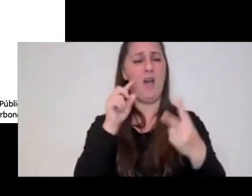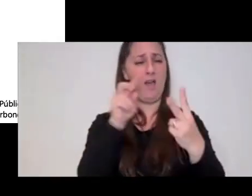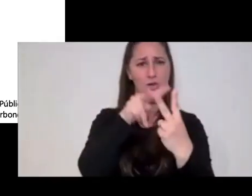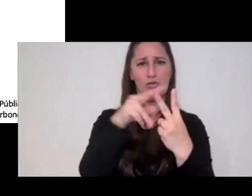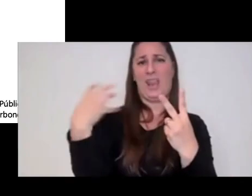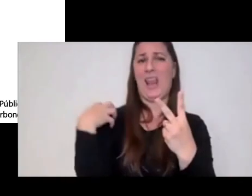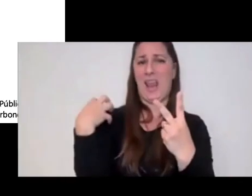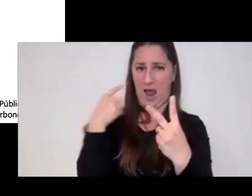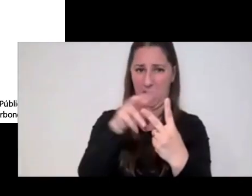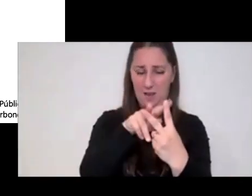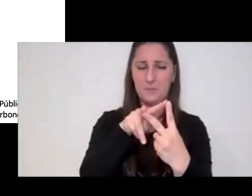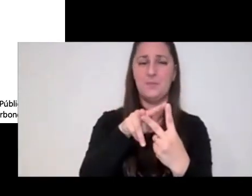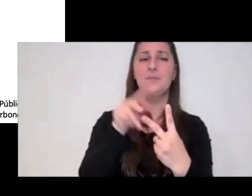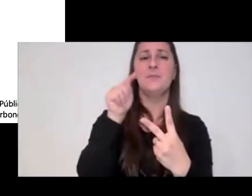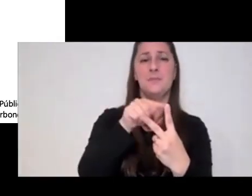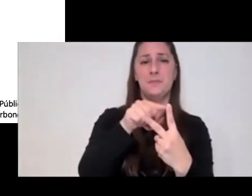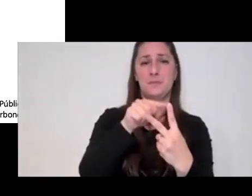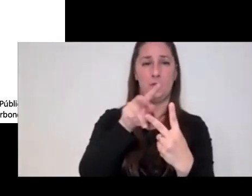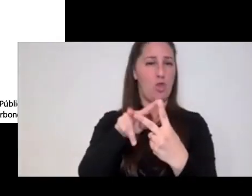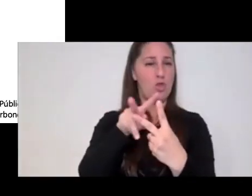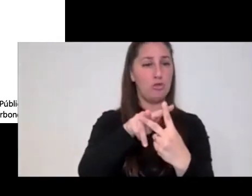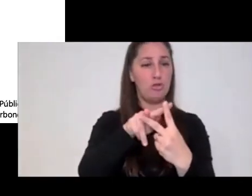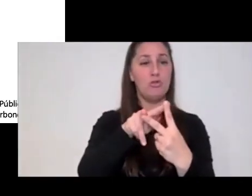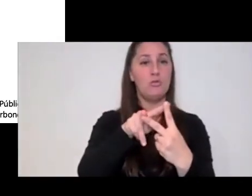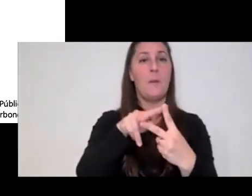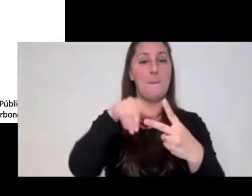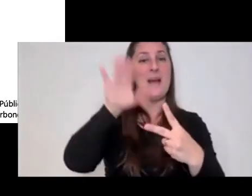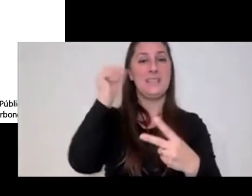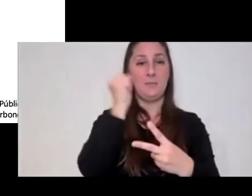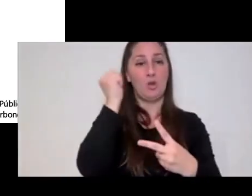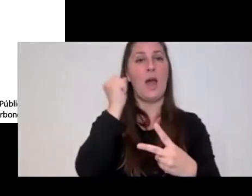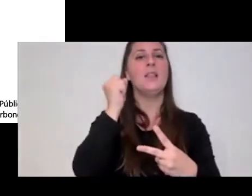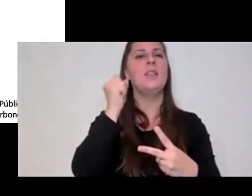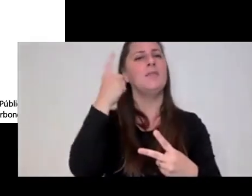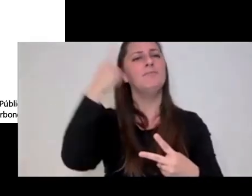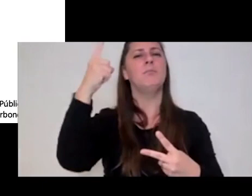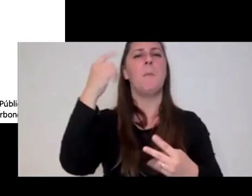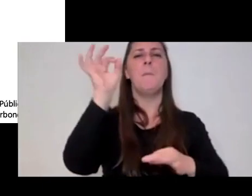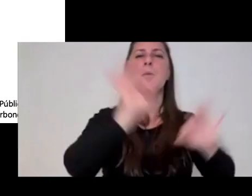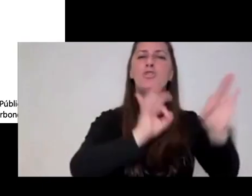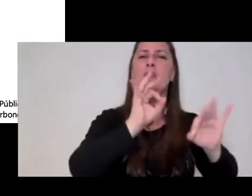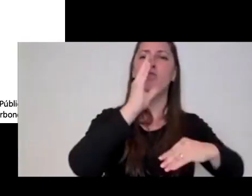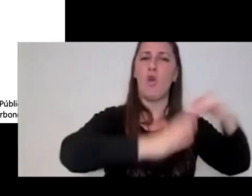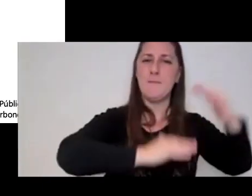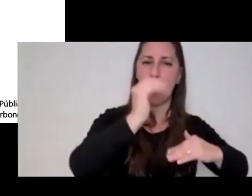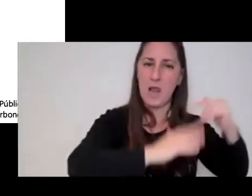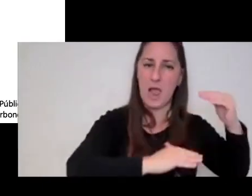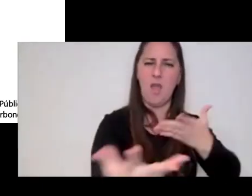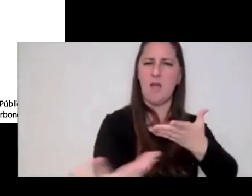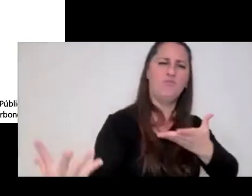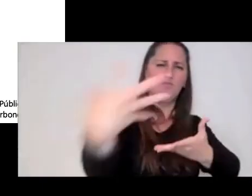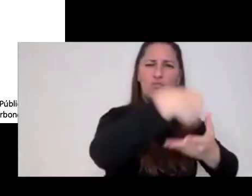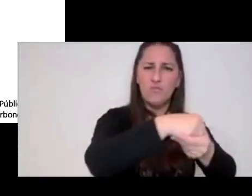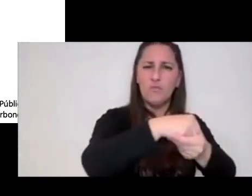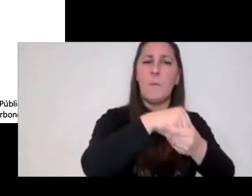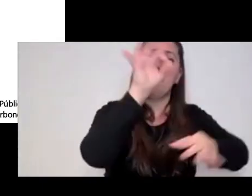donde de los dos conceptos generales, el más importante es el concepto de proyecto inmobiliario y todo lo que encierra el concepto de proyecto,